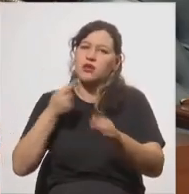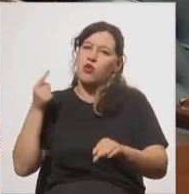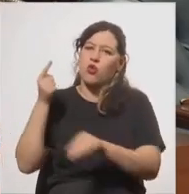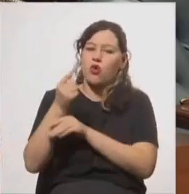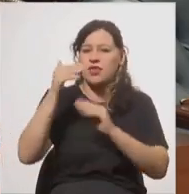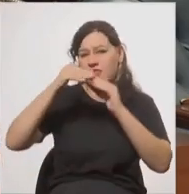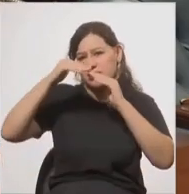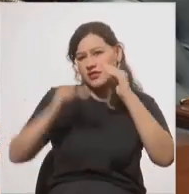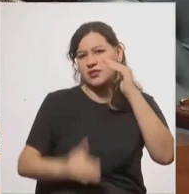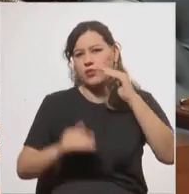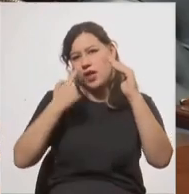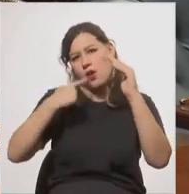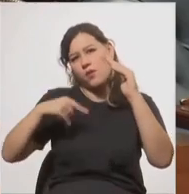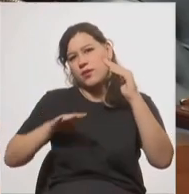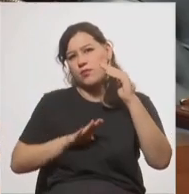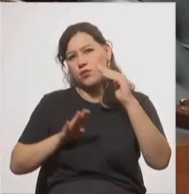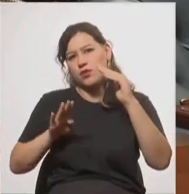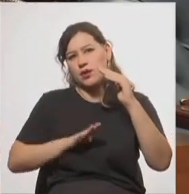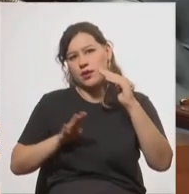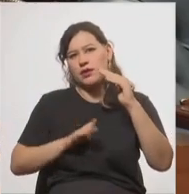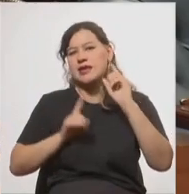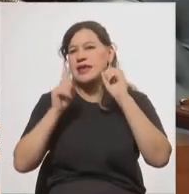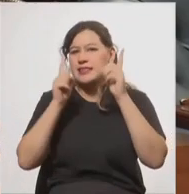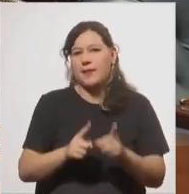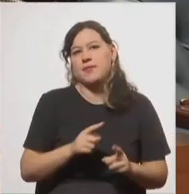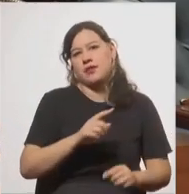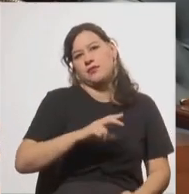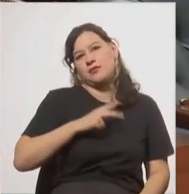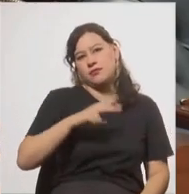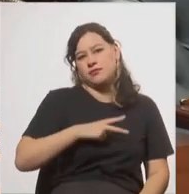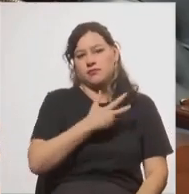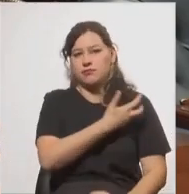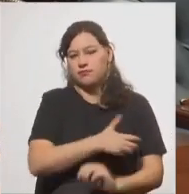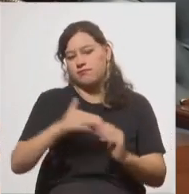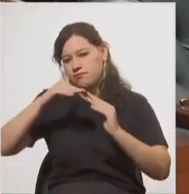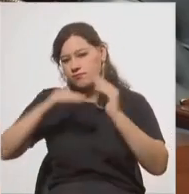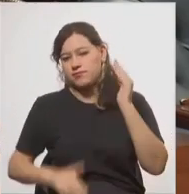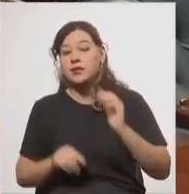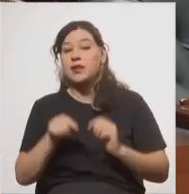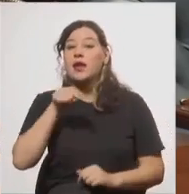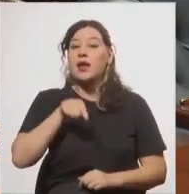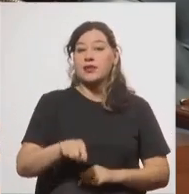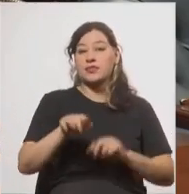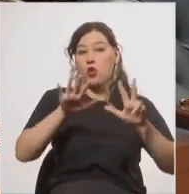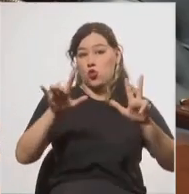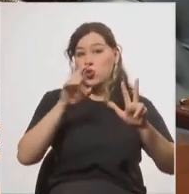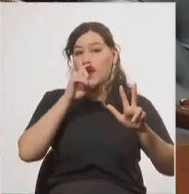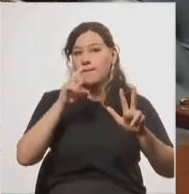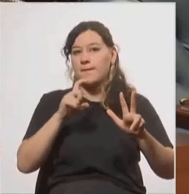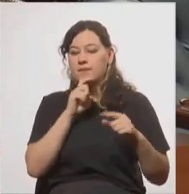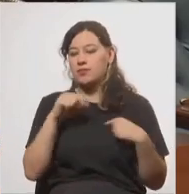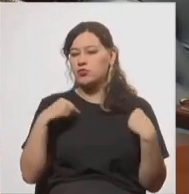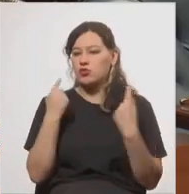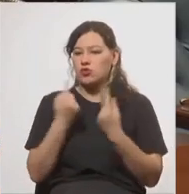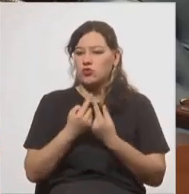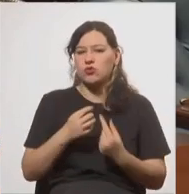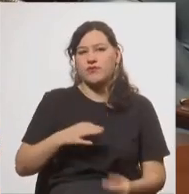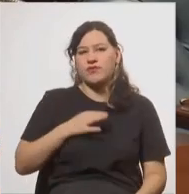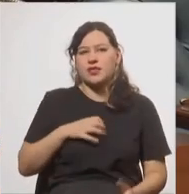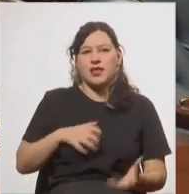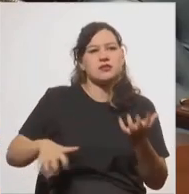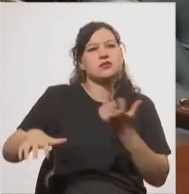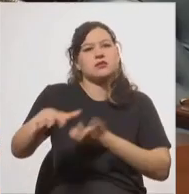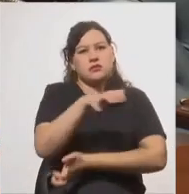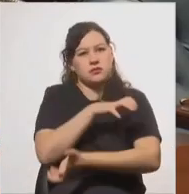desigualdades e inequidades de género y clase que aún subsisten. Este 8 de marzo lo vivimos en una situación